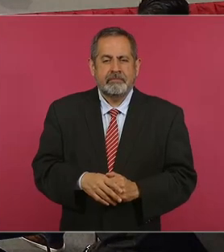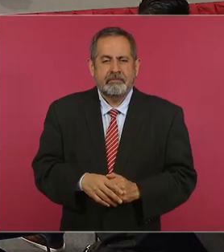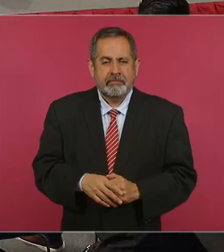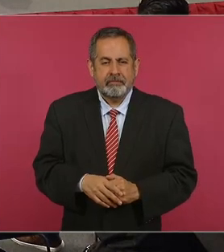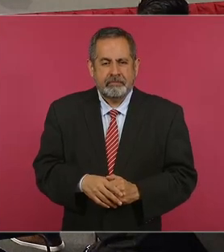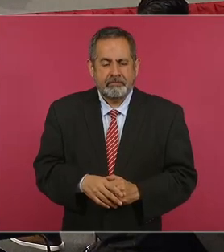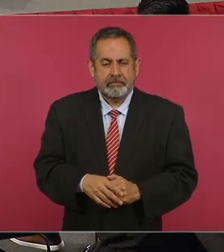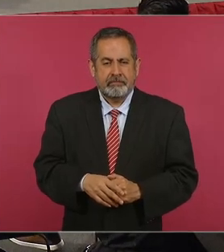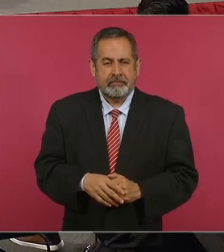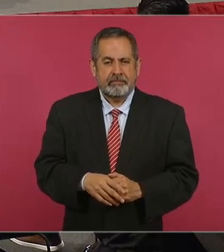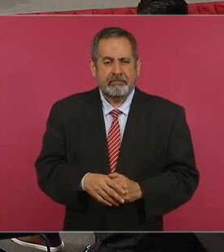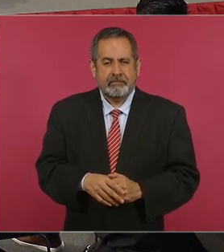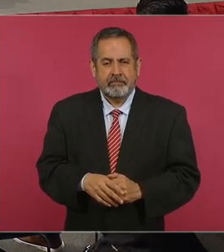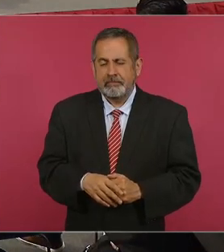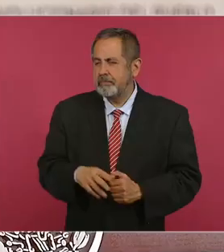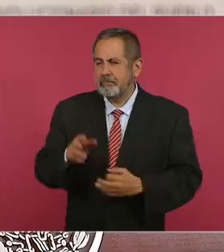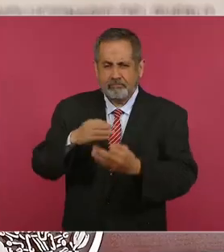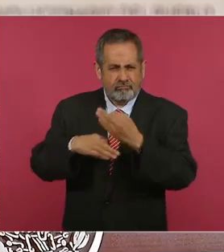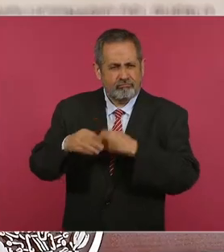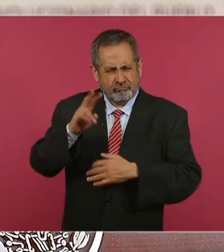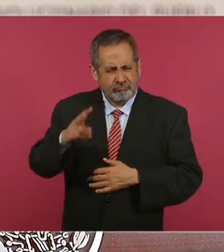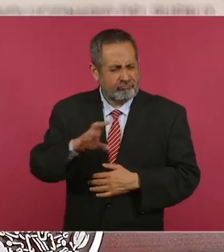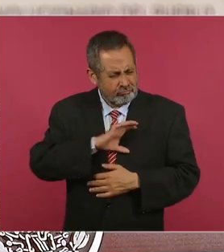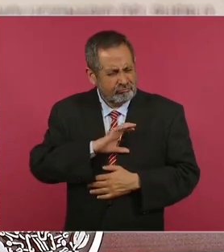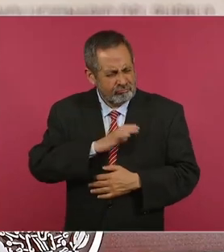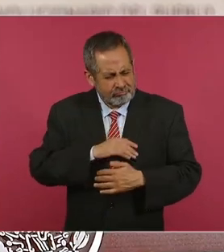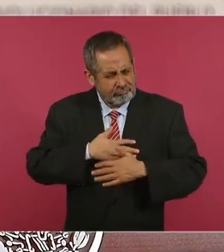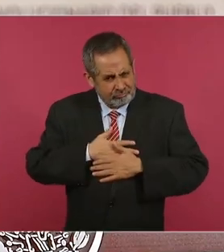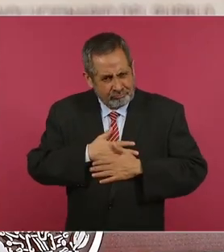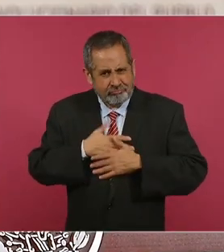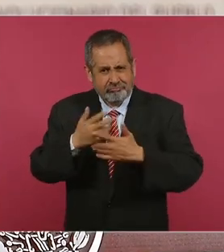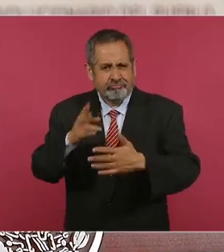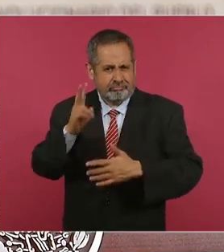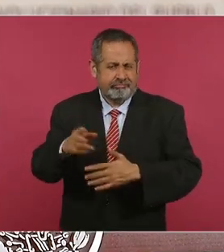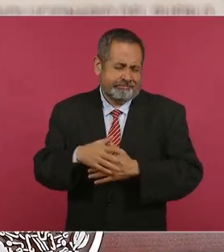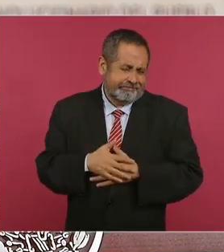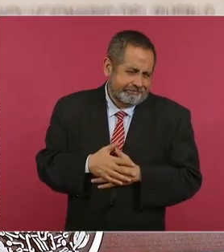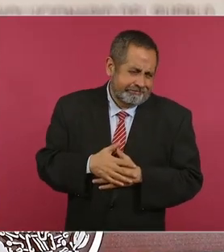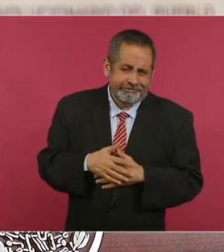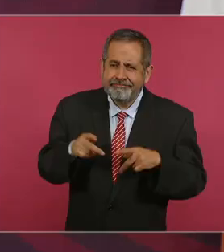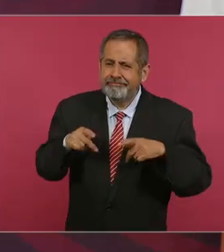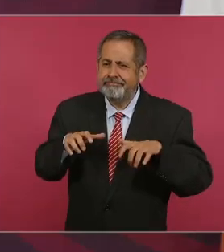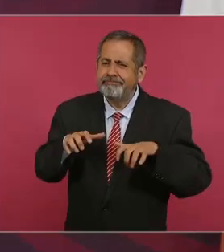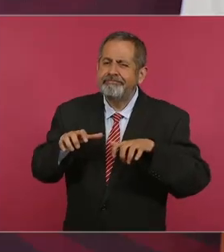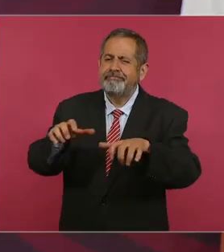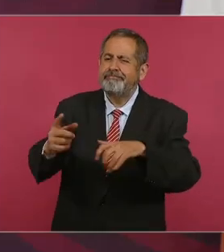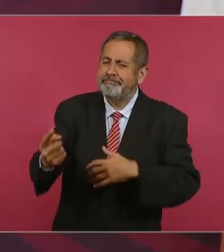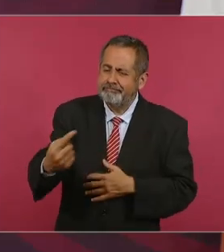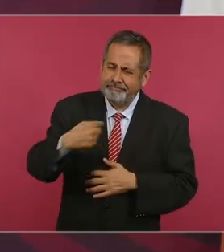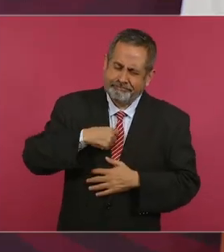lo reciban así, porque es sincero. ¿Cómo no voy yo a querer al pueblo